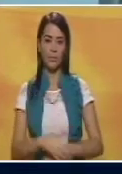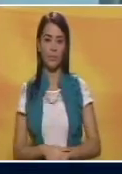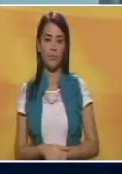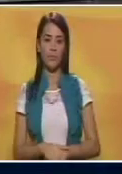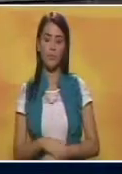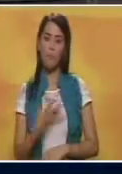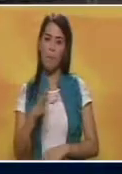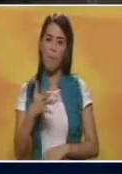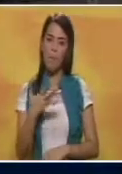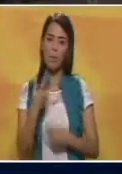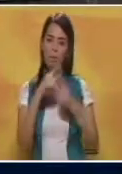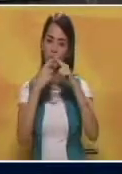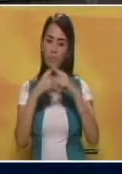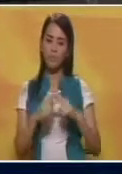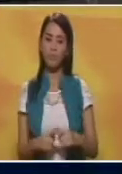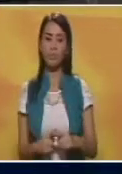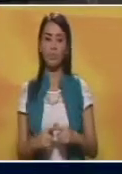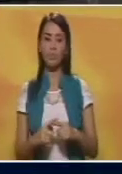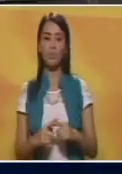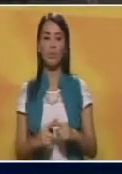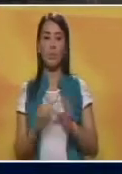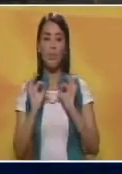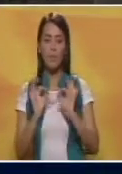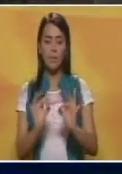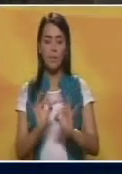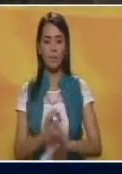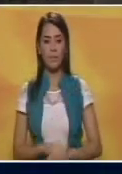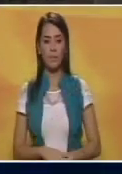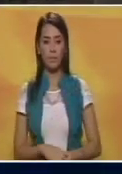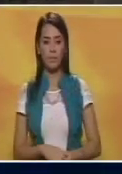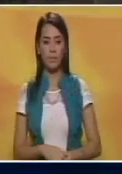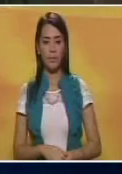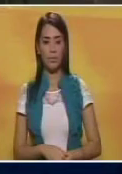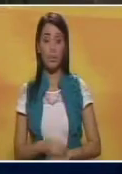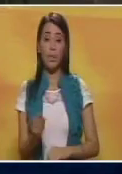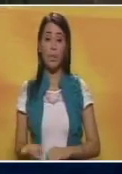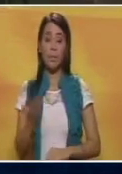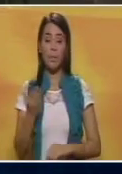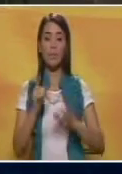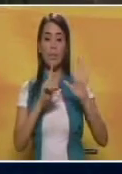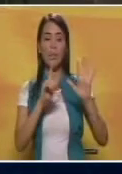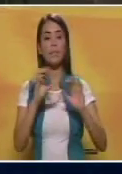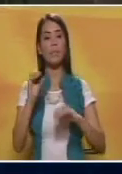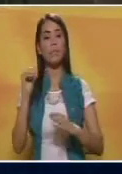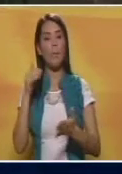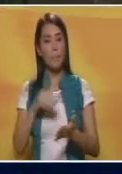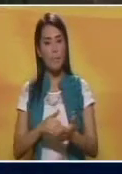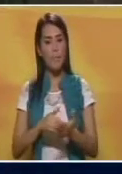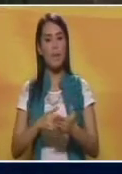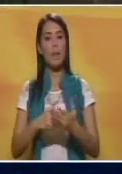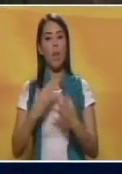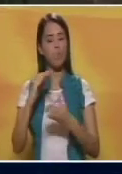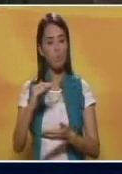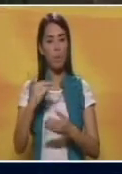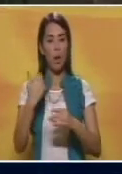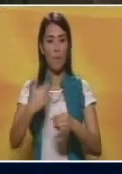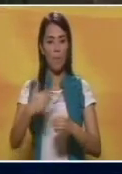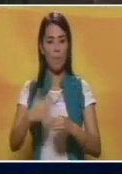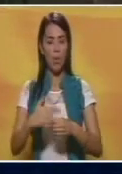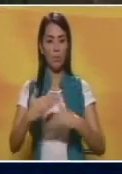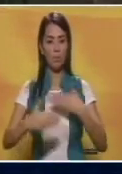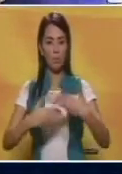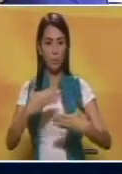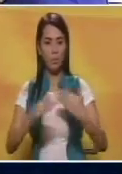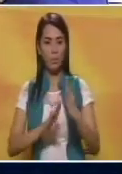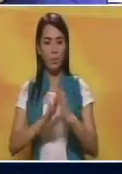cifra sería llevada a la práctica de forma gradual y representa un aumento de unos 600 mil barriles y la medida se aprobó en